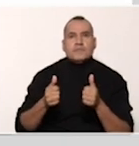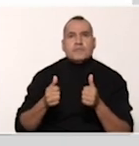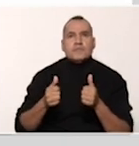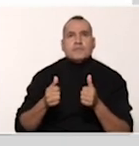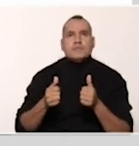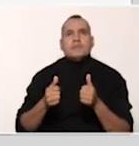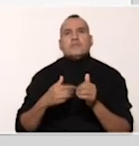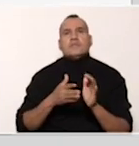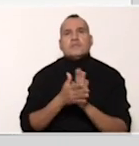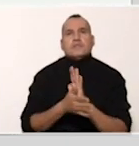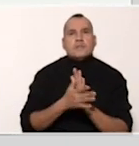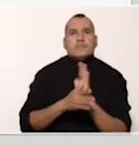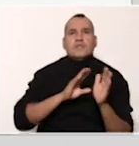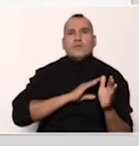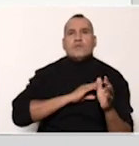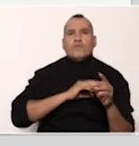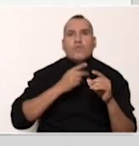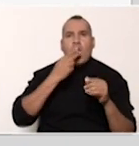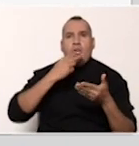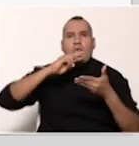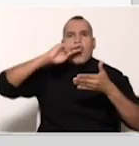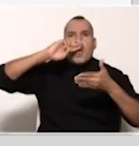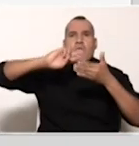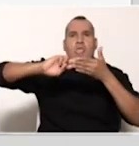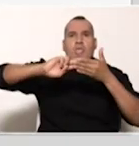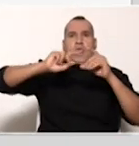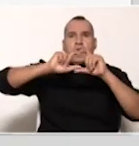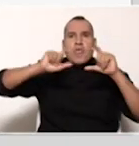que se denominan los atributos de las etiquetas. Por ejemplo,